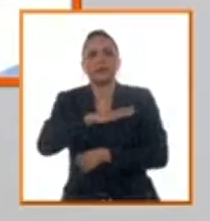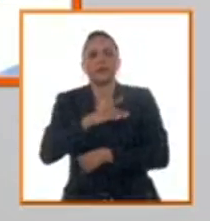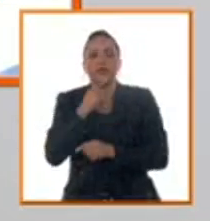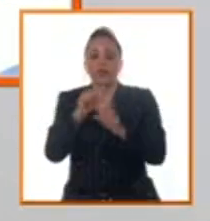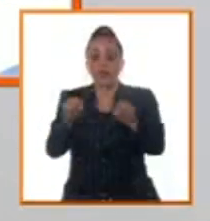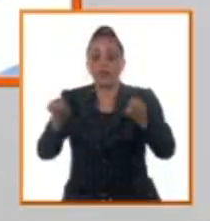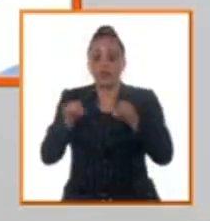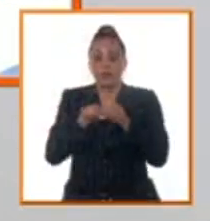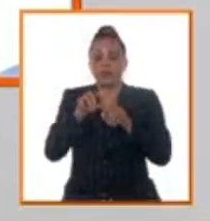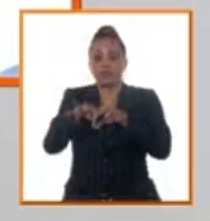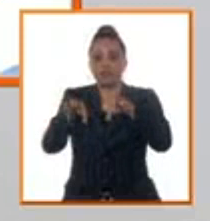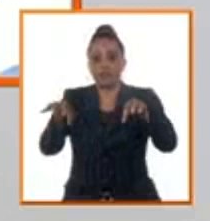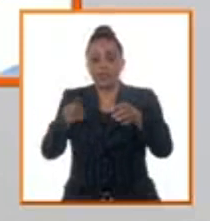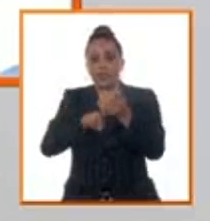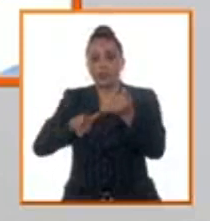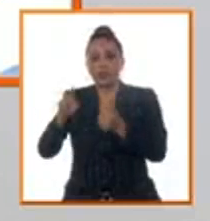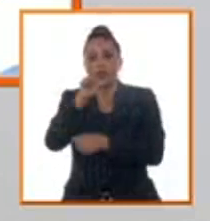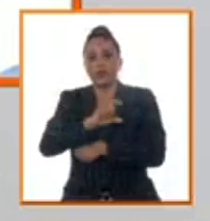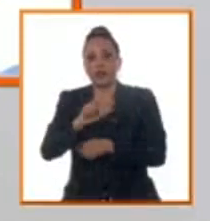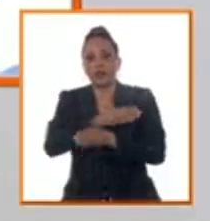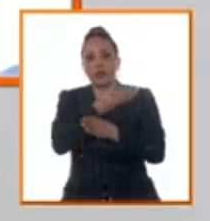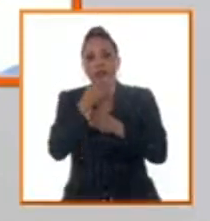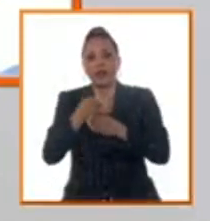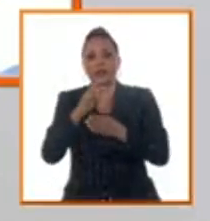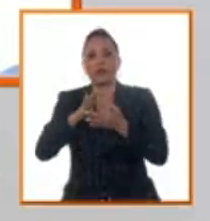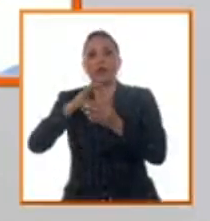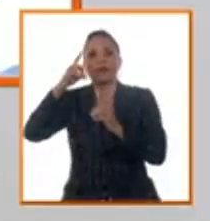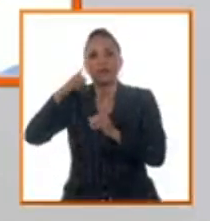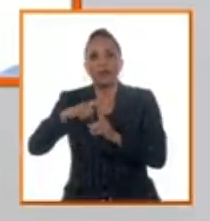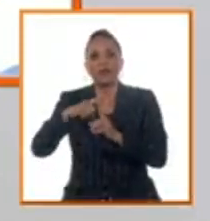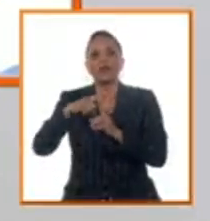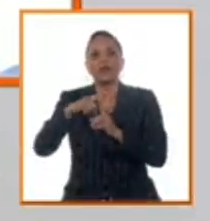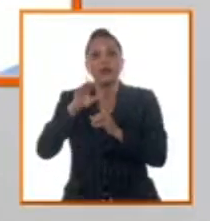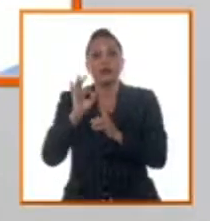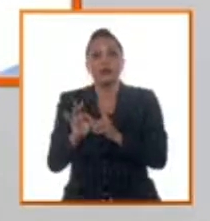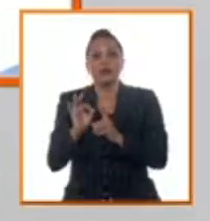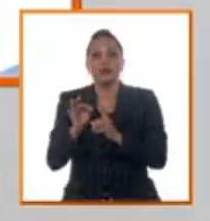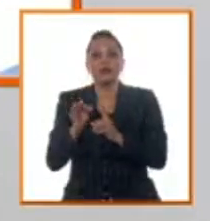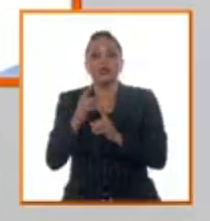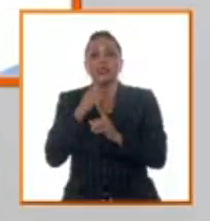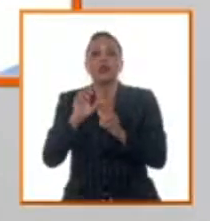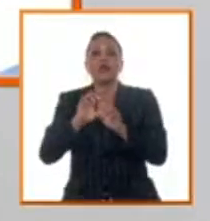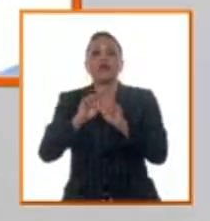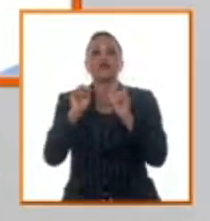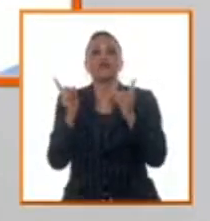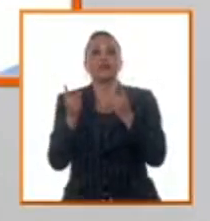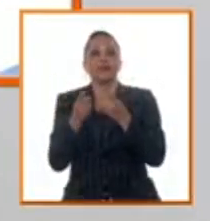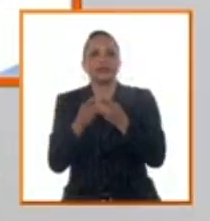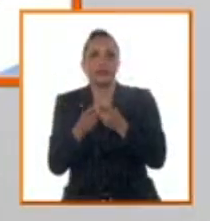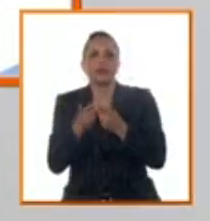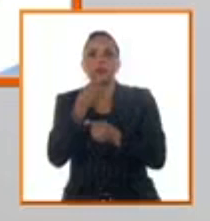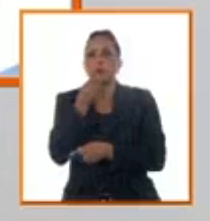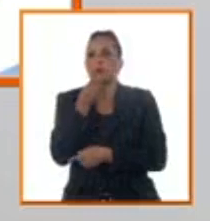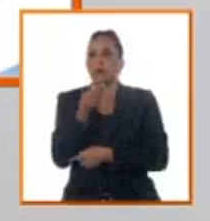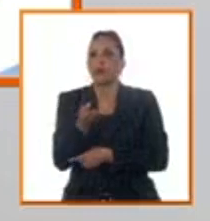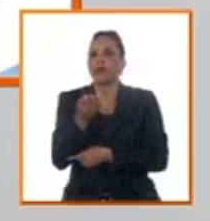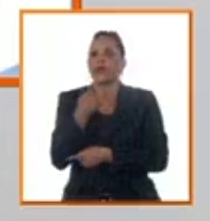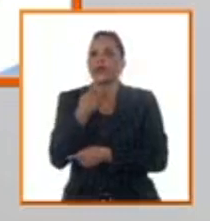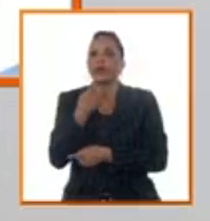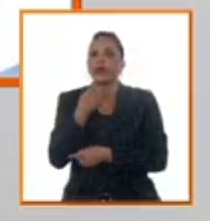embalses ubicados en estas provincias de Camagüey hasta Guantánamo todavía, de manera general, pueden recibir